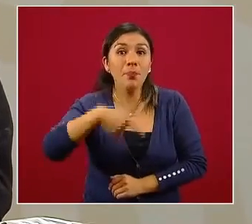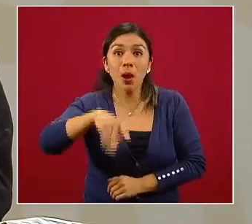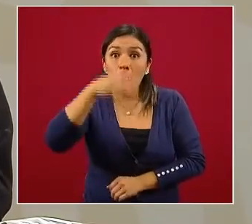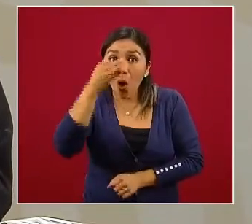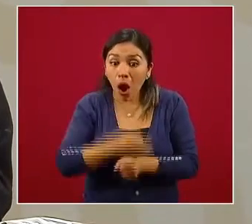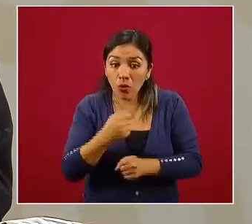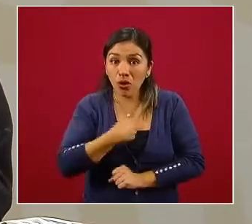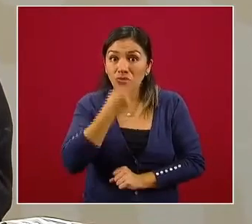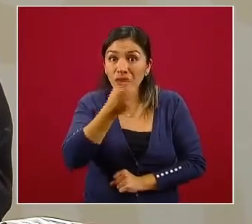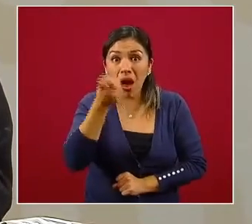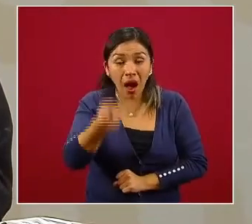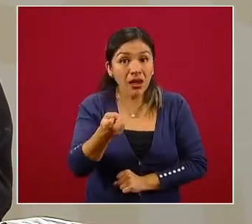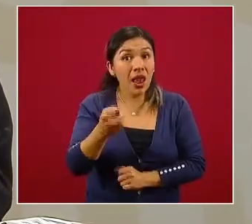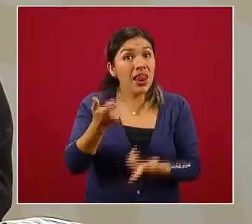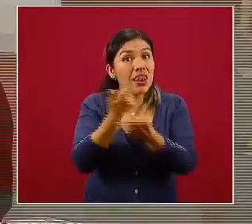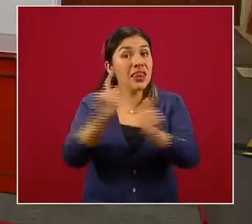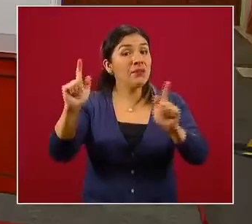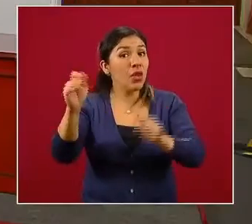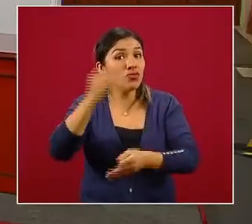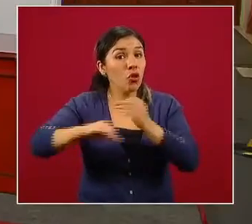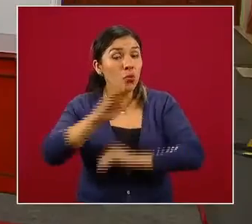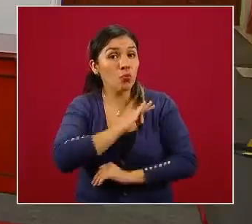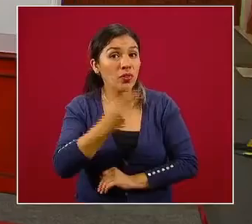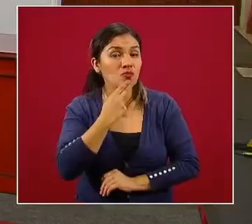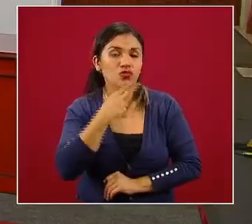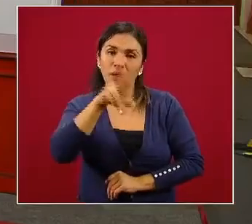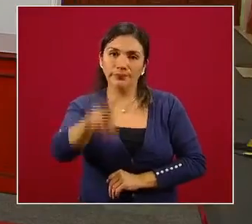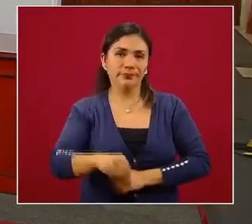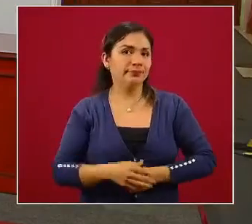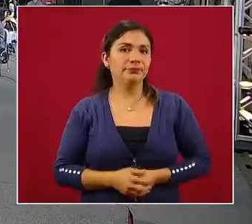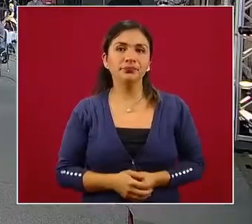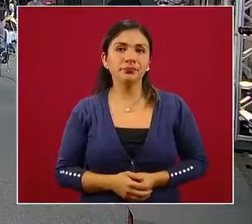es un fármaco de uso generalizado.